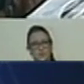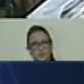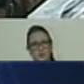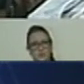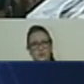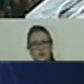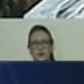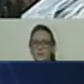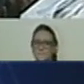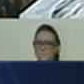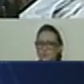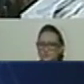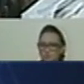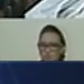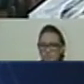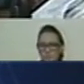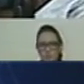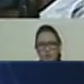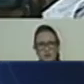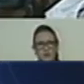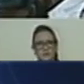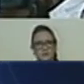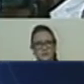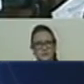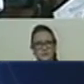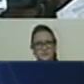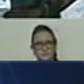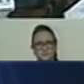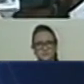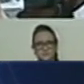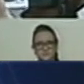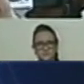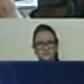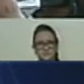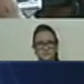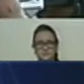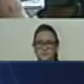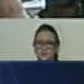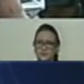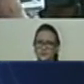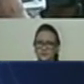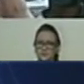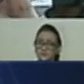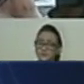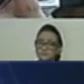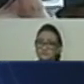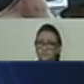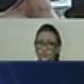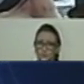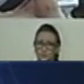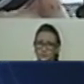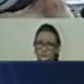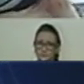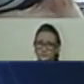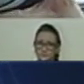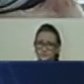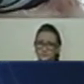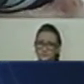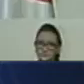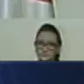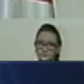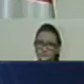procesos democráticos, soberanos, para renovar legítimamente,